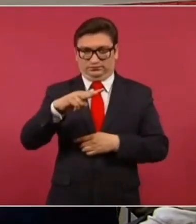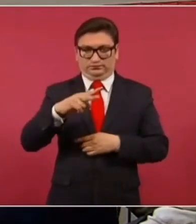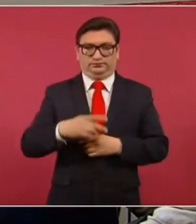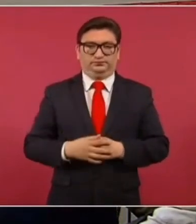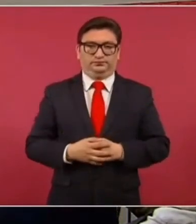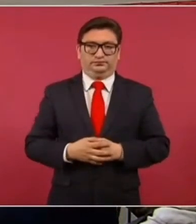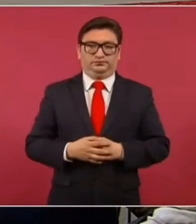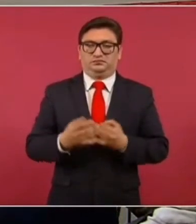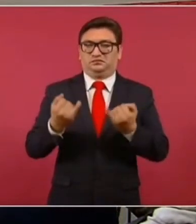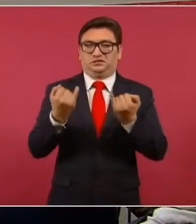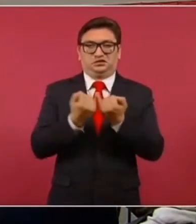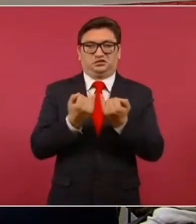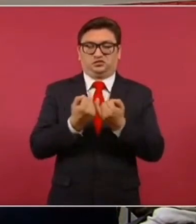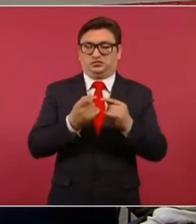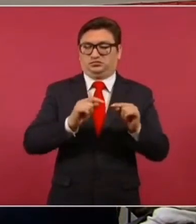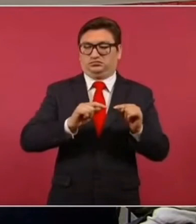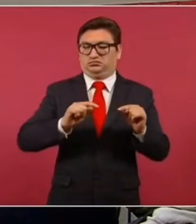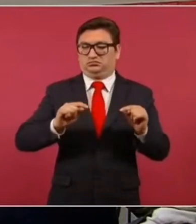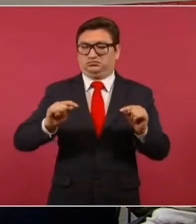Igual.